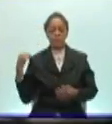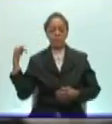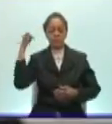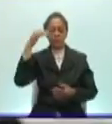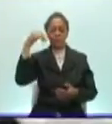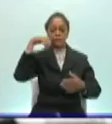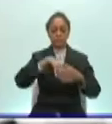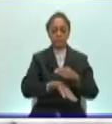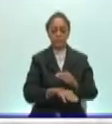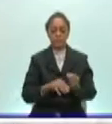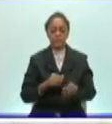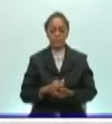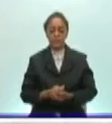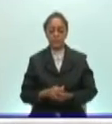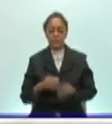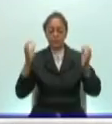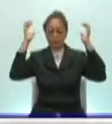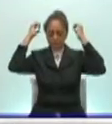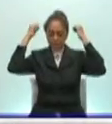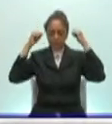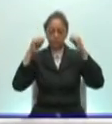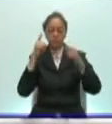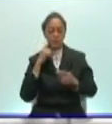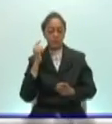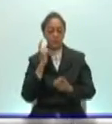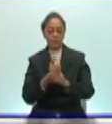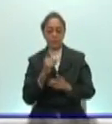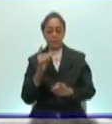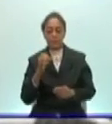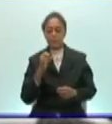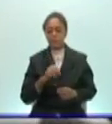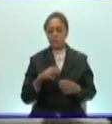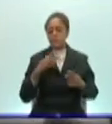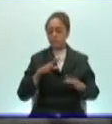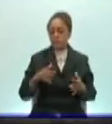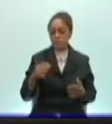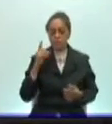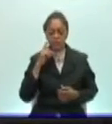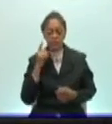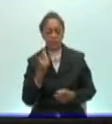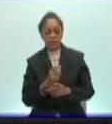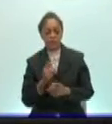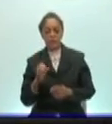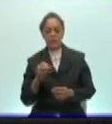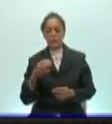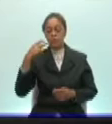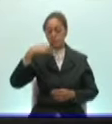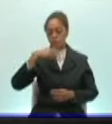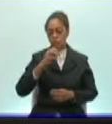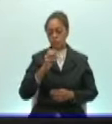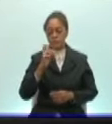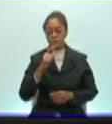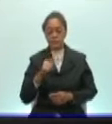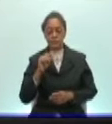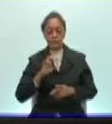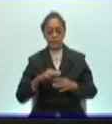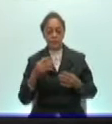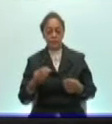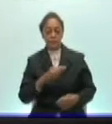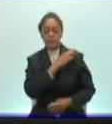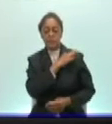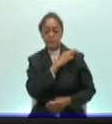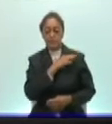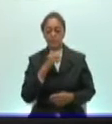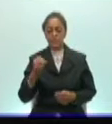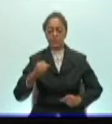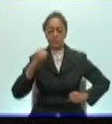mar. Camilo había enfrentado un intento sedicioso encabezado por Huber Matos, entonces jefe del